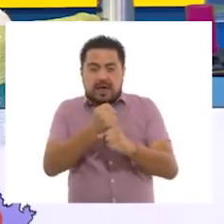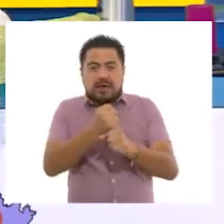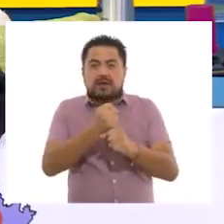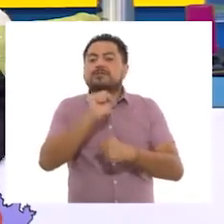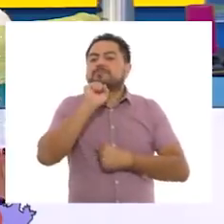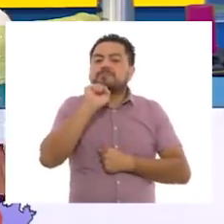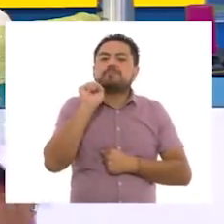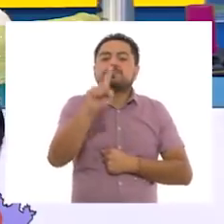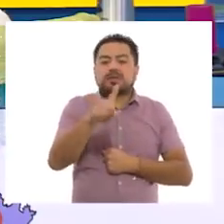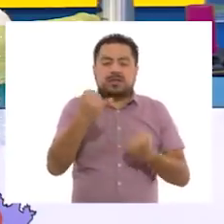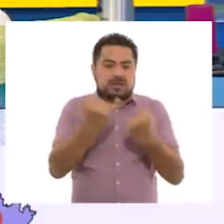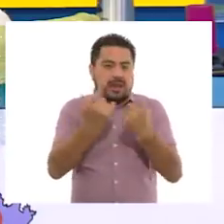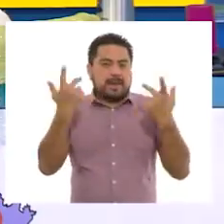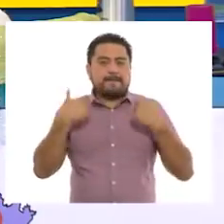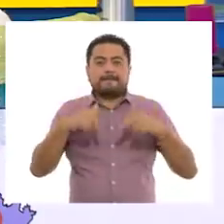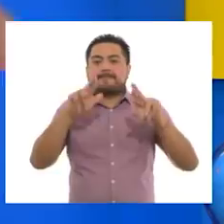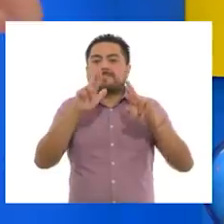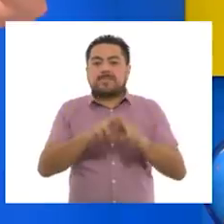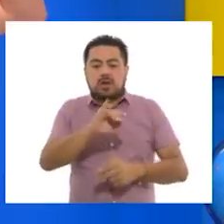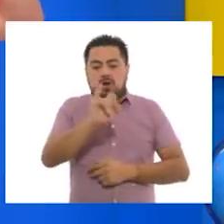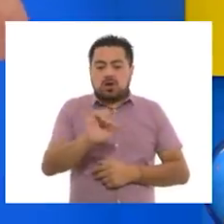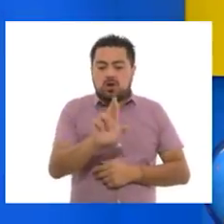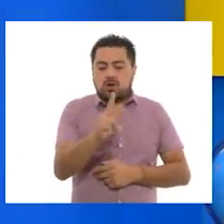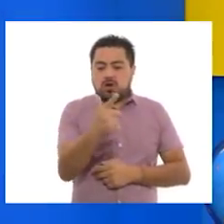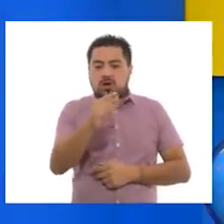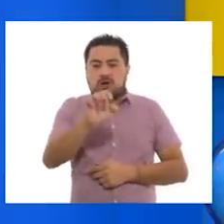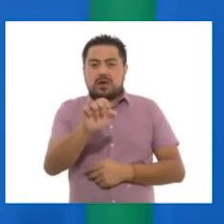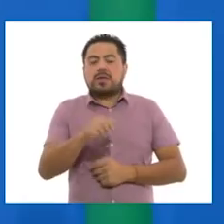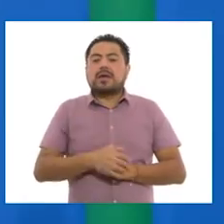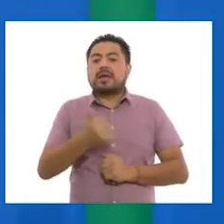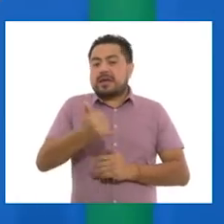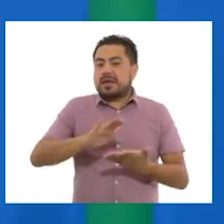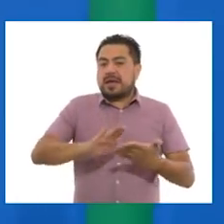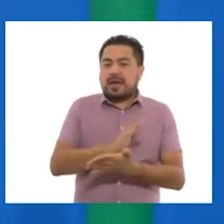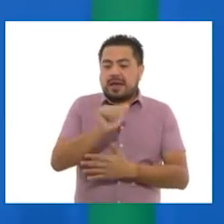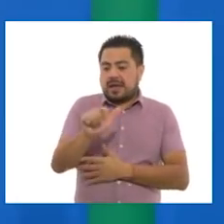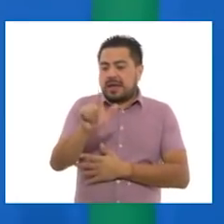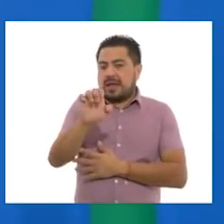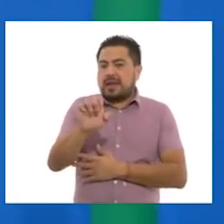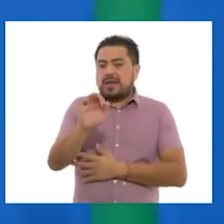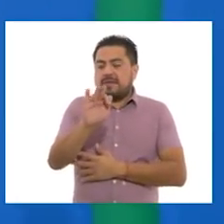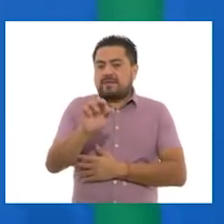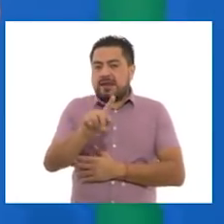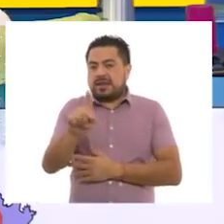por supuesto a nuestros docentes, Jorge Calderón. Gracias. Y Alejandra Fernández.